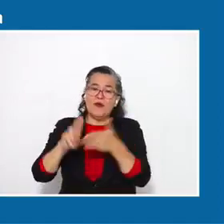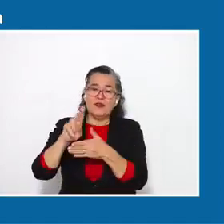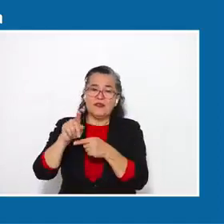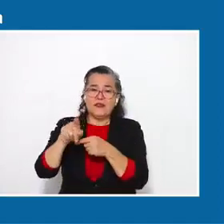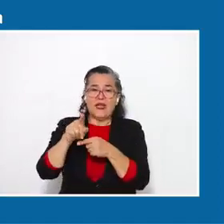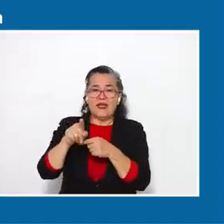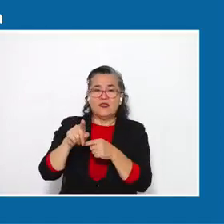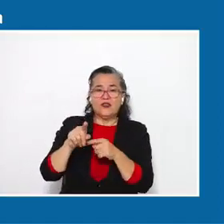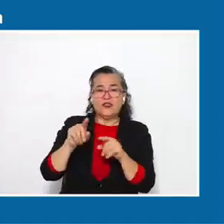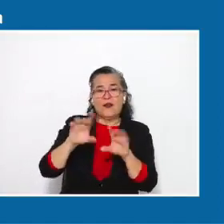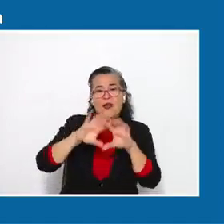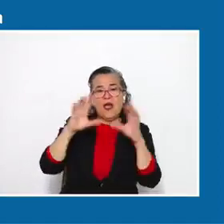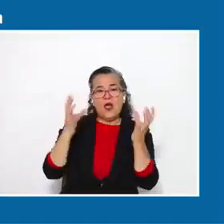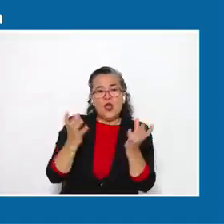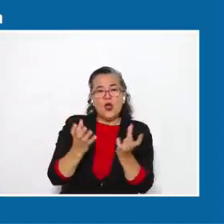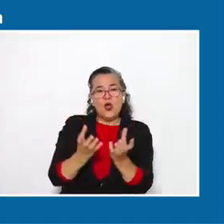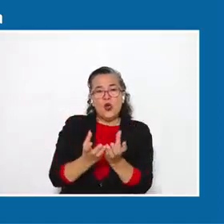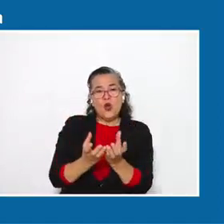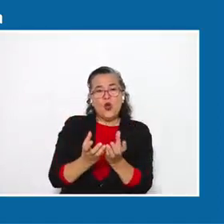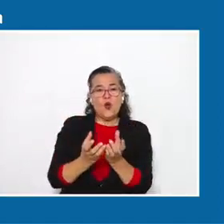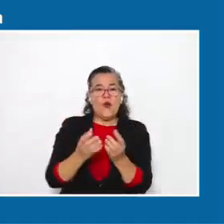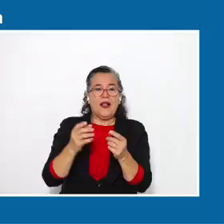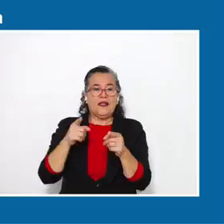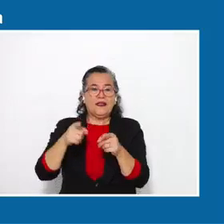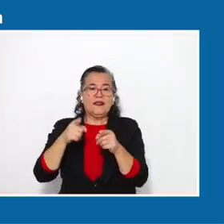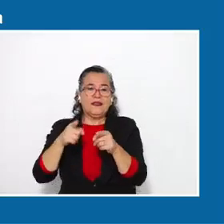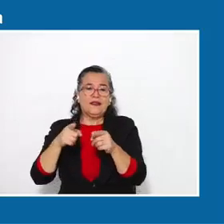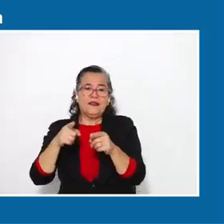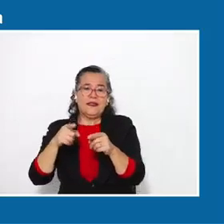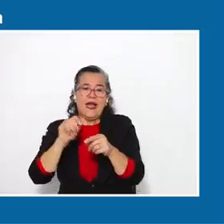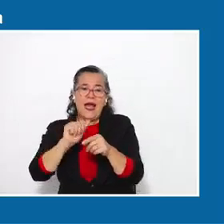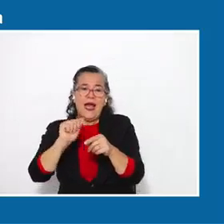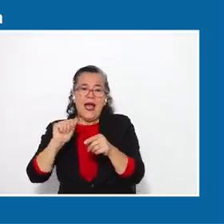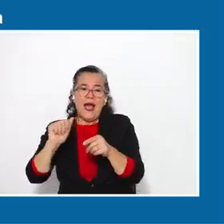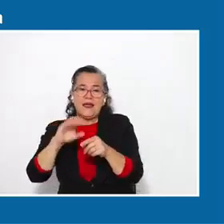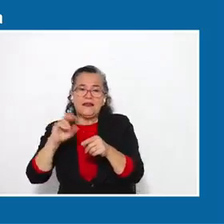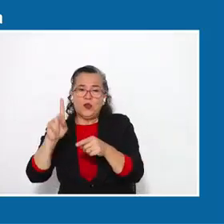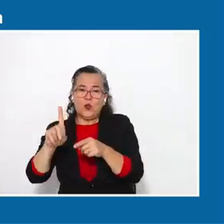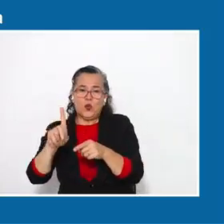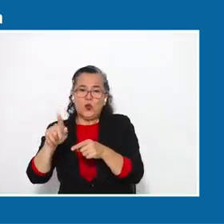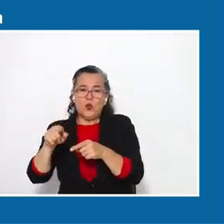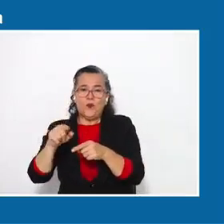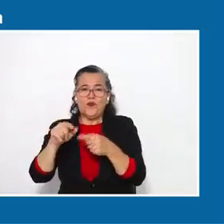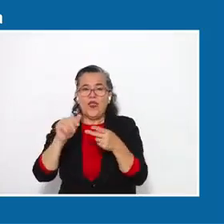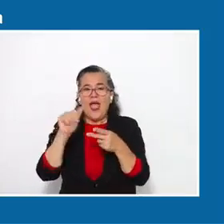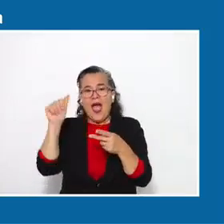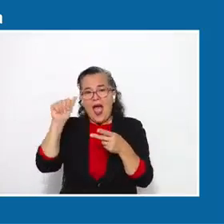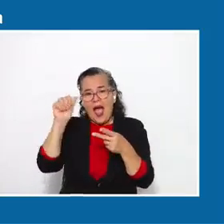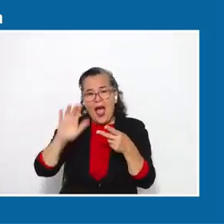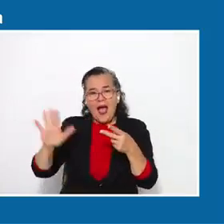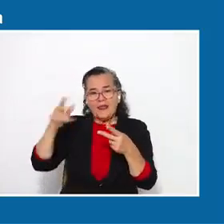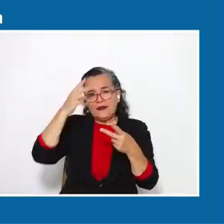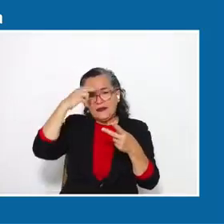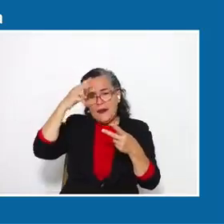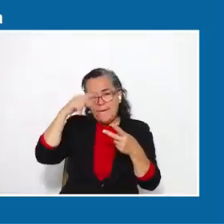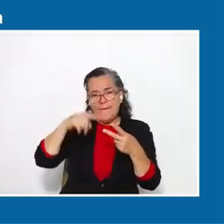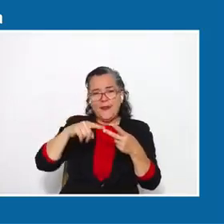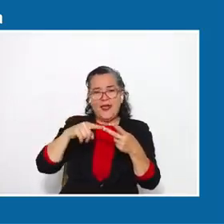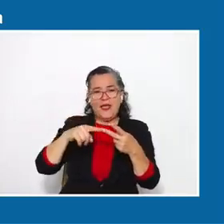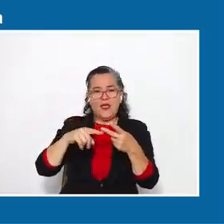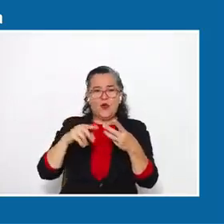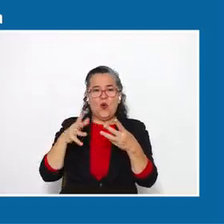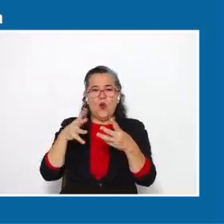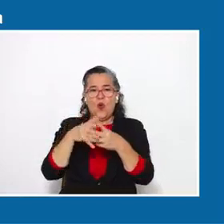Associations in Agriculture and Research in Agriculture. Y están las universidades de Asia, de México, de